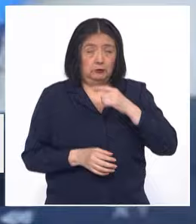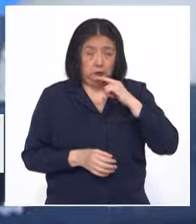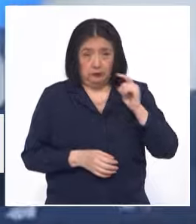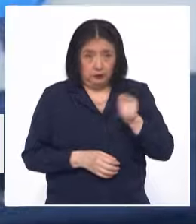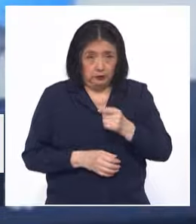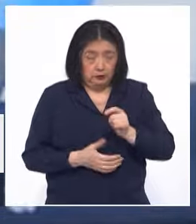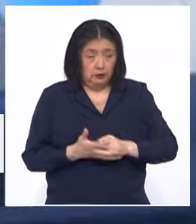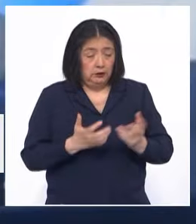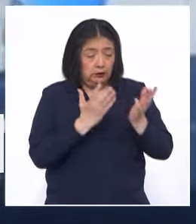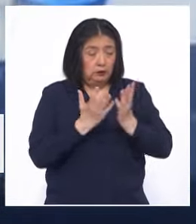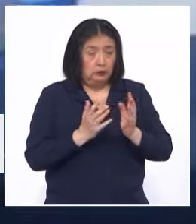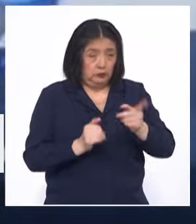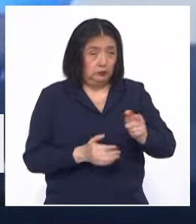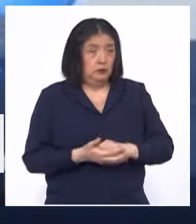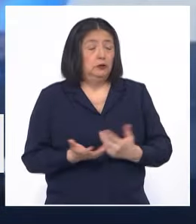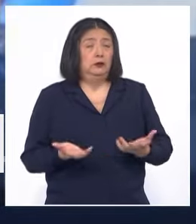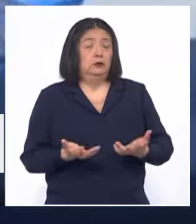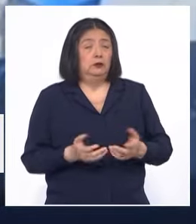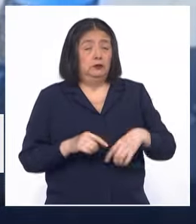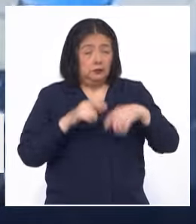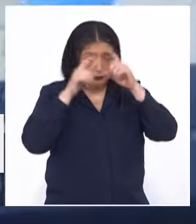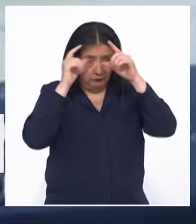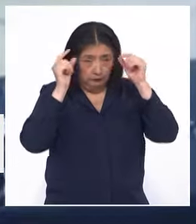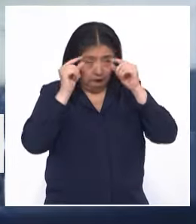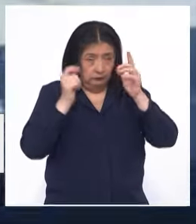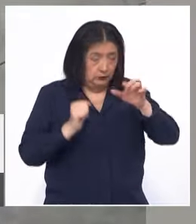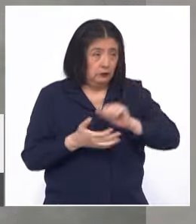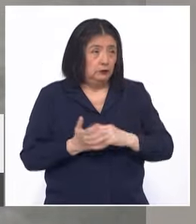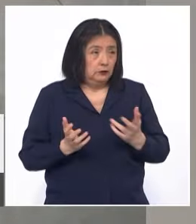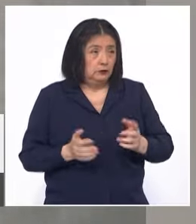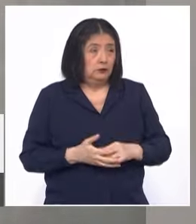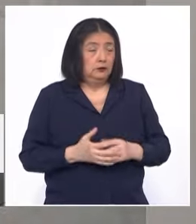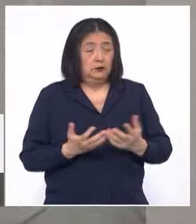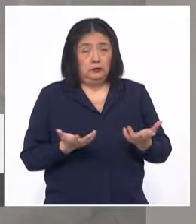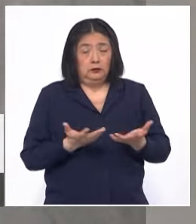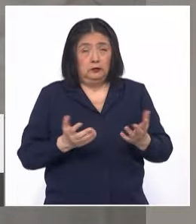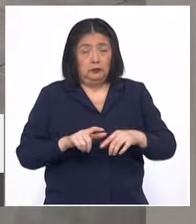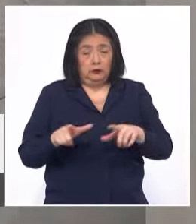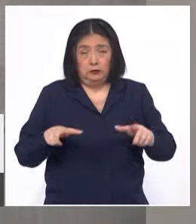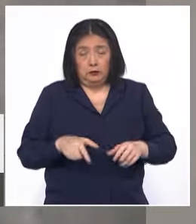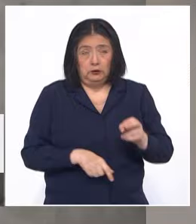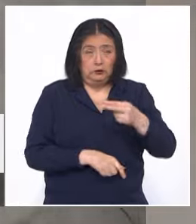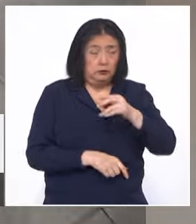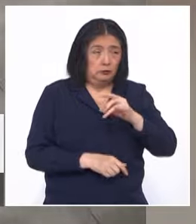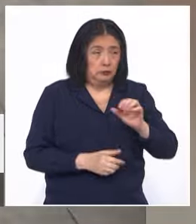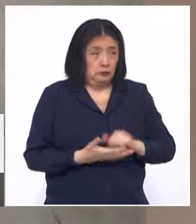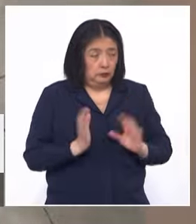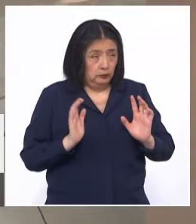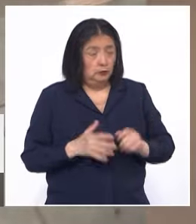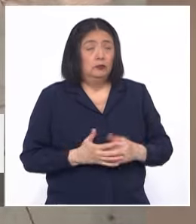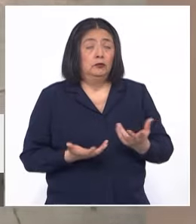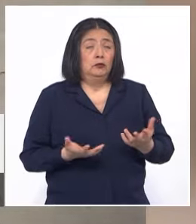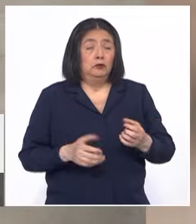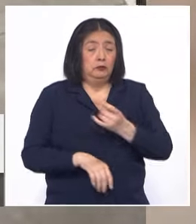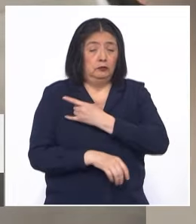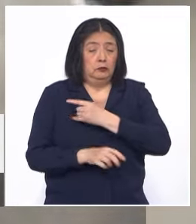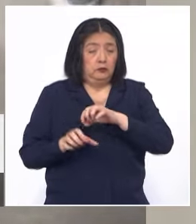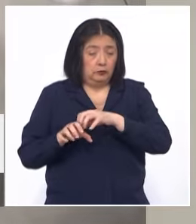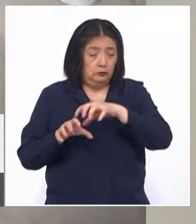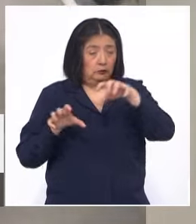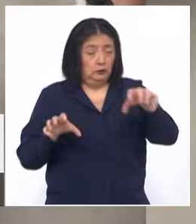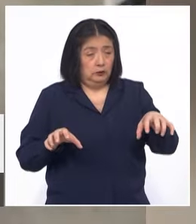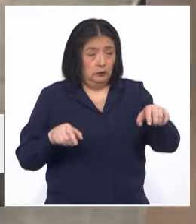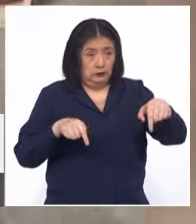o es estudiante de la carrera de enfermería de la filial de huamachuco una filial que se encuentra en